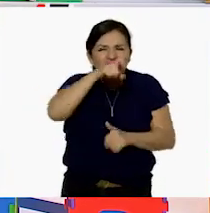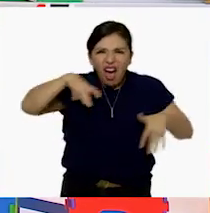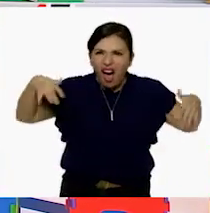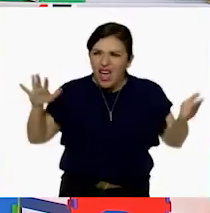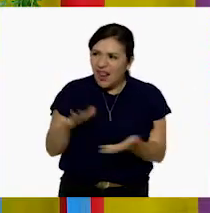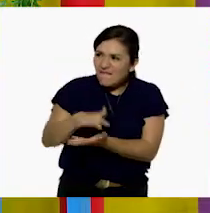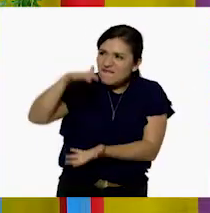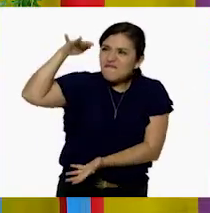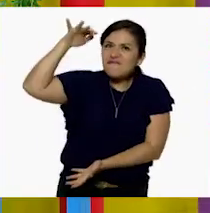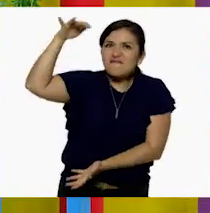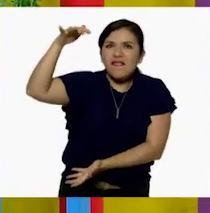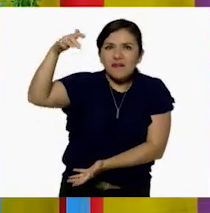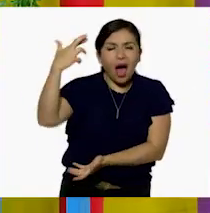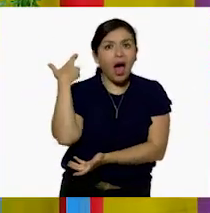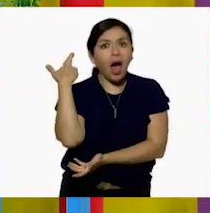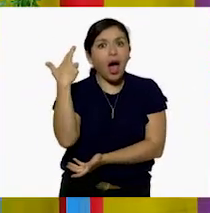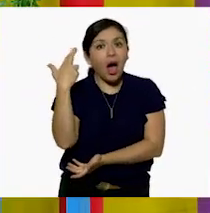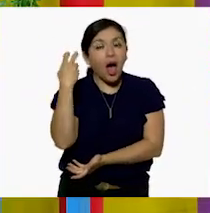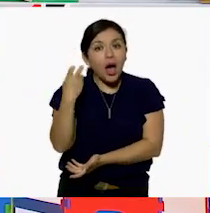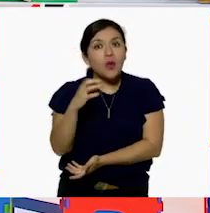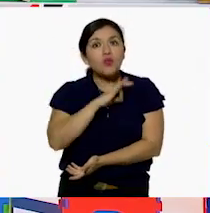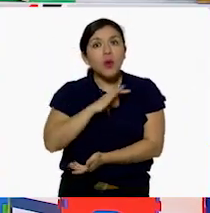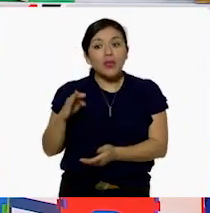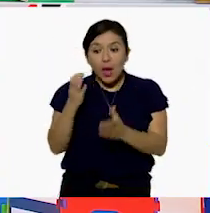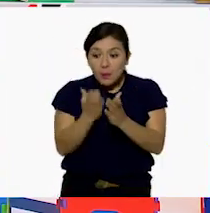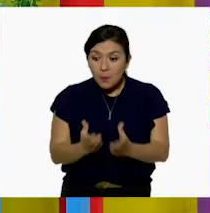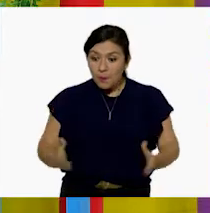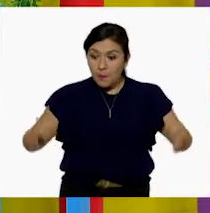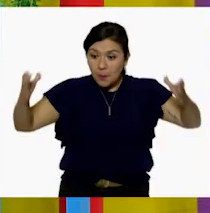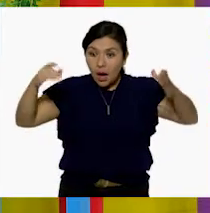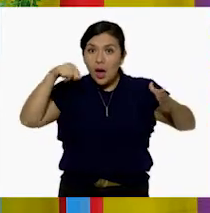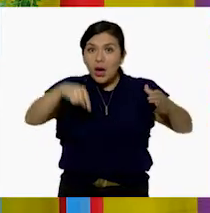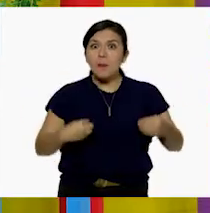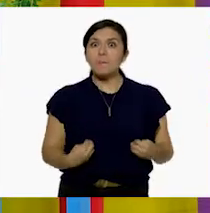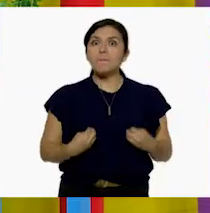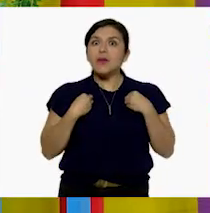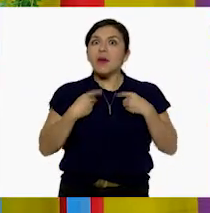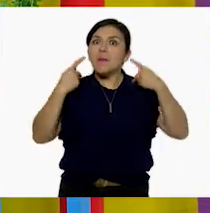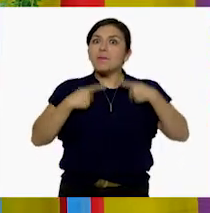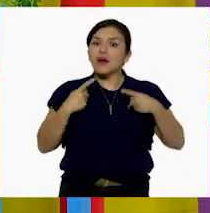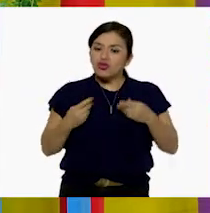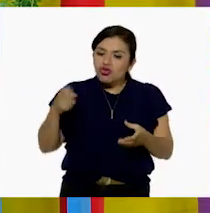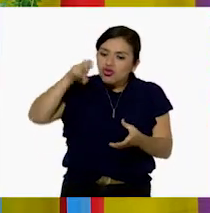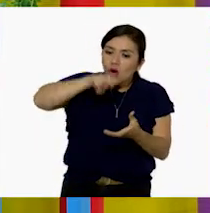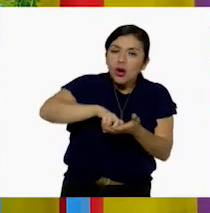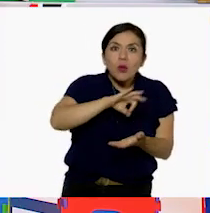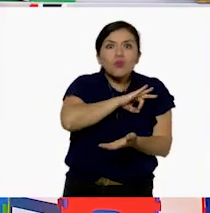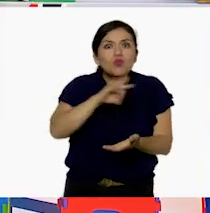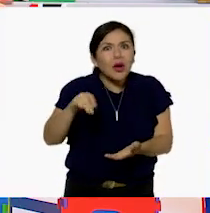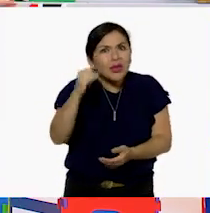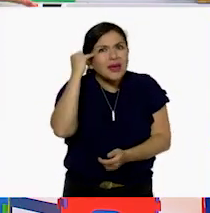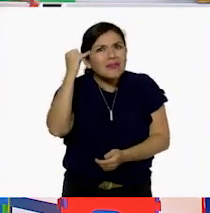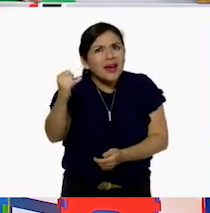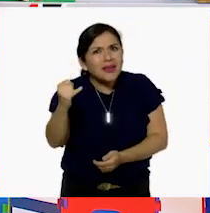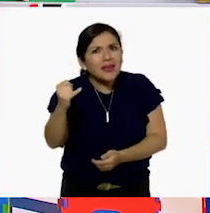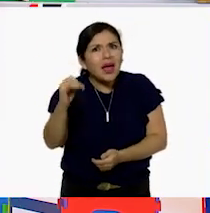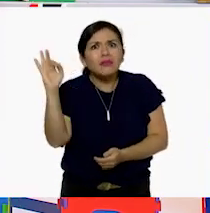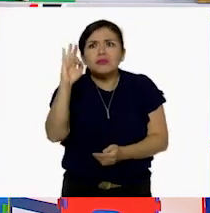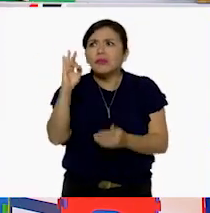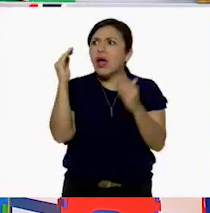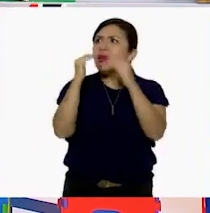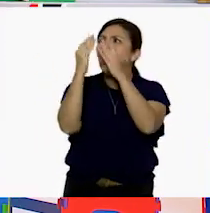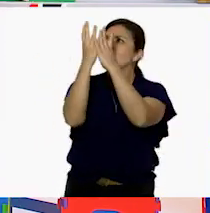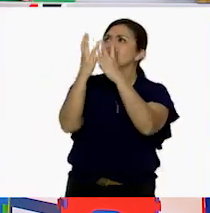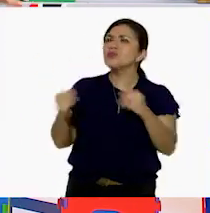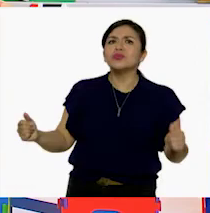grande. Imagínate que en su nido puede caber una persona. ¿En serio? Ahí acostadita. Ahora imagínate que esa ave se quede sin hogar,